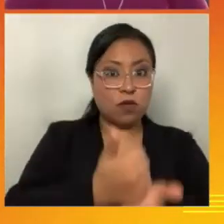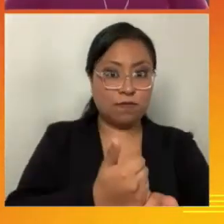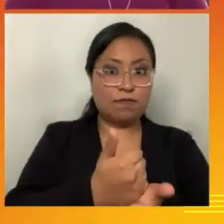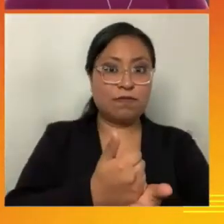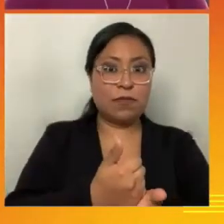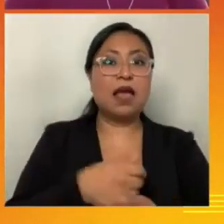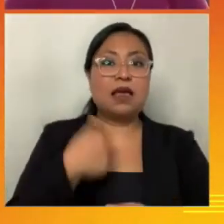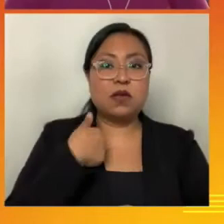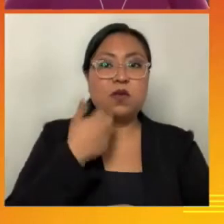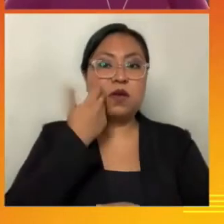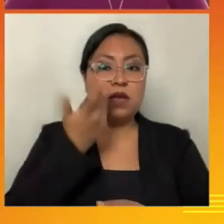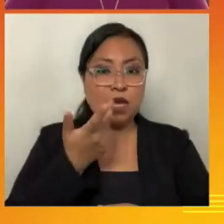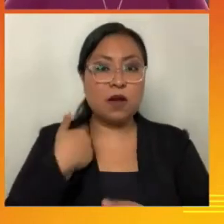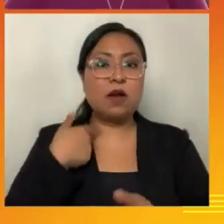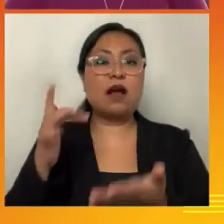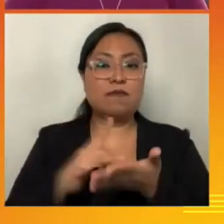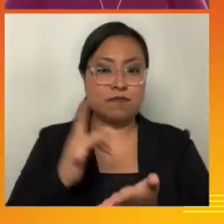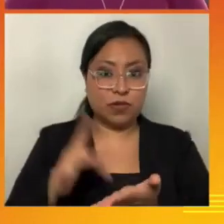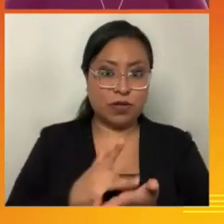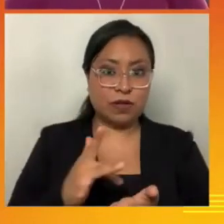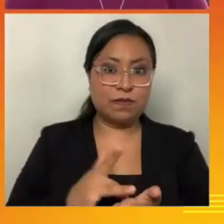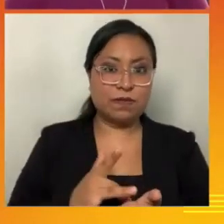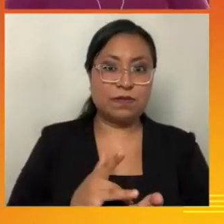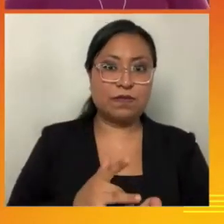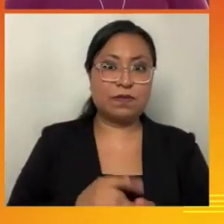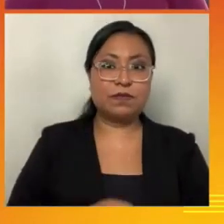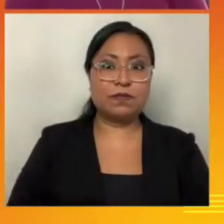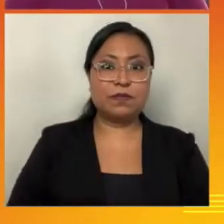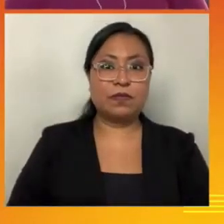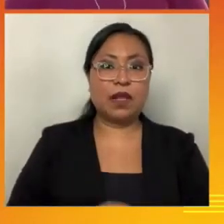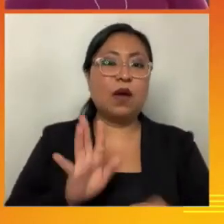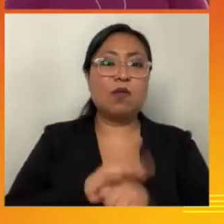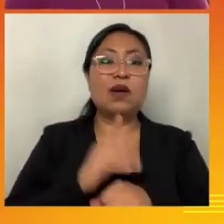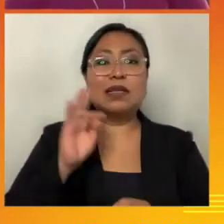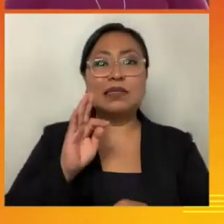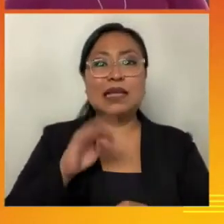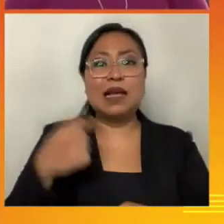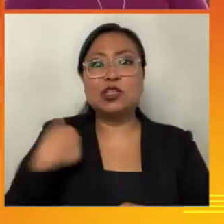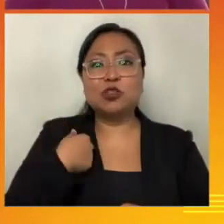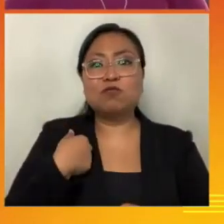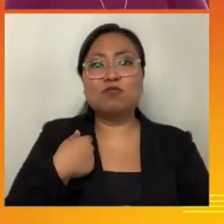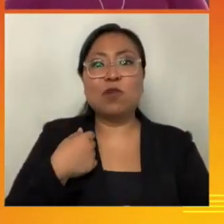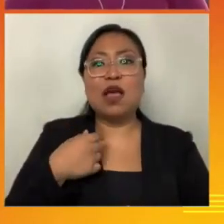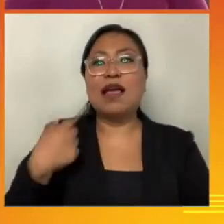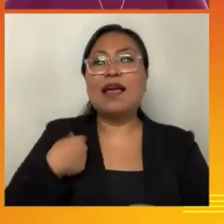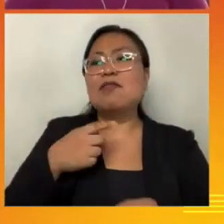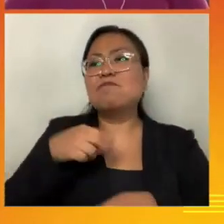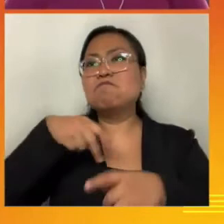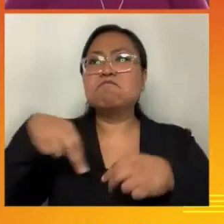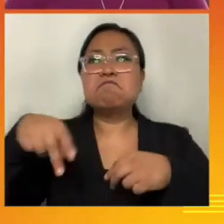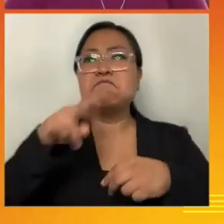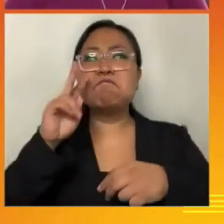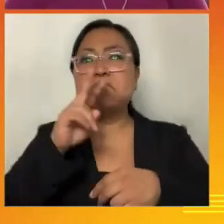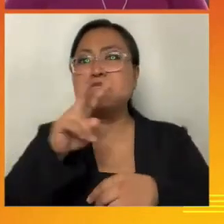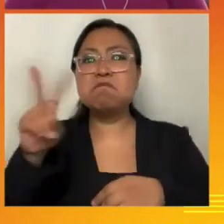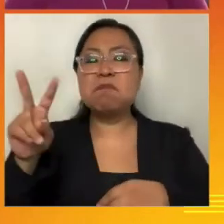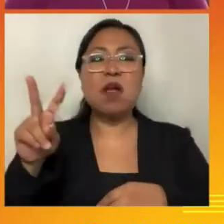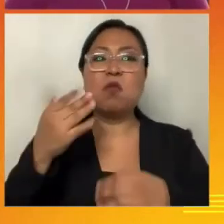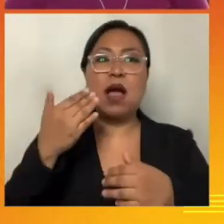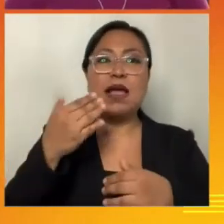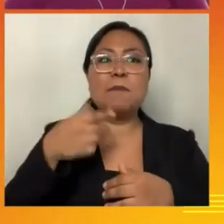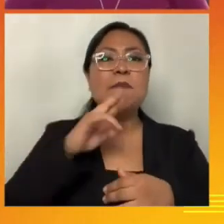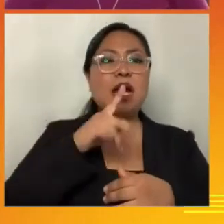alguna otra manera en nuestra vida cotidiana no encontraríamos tal vez si no navegáramos en esas